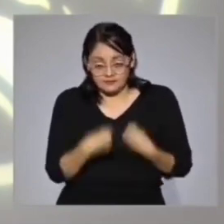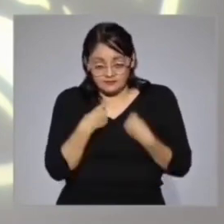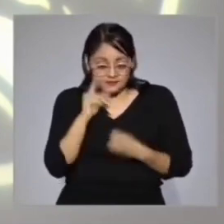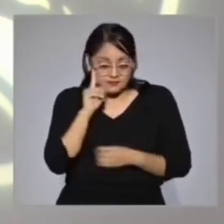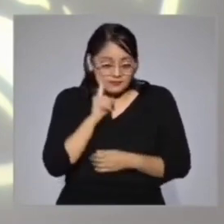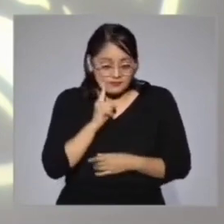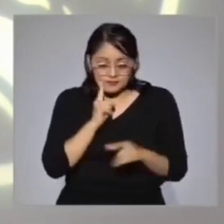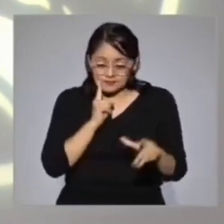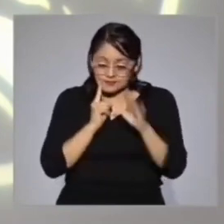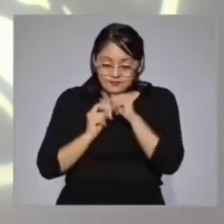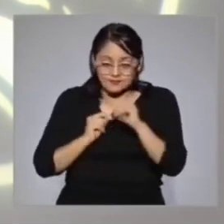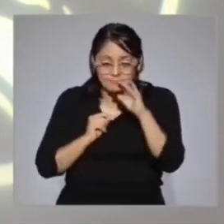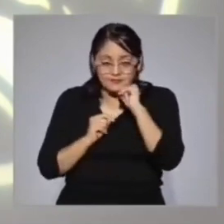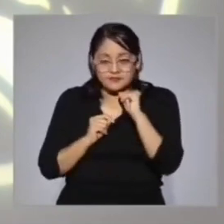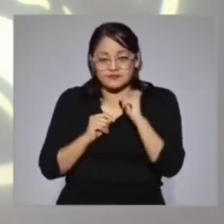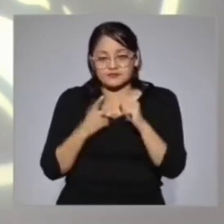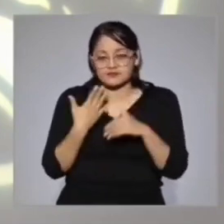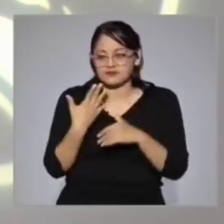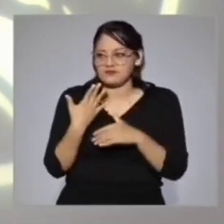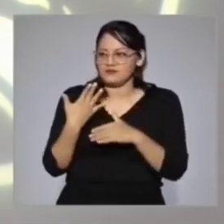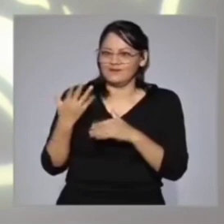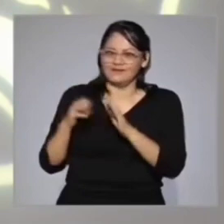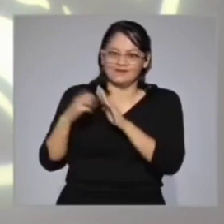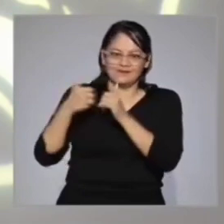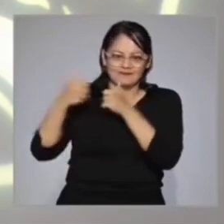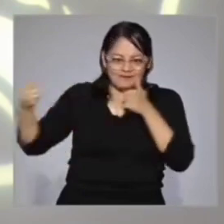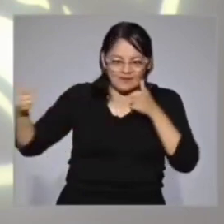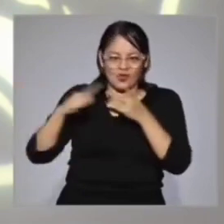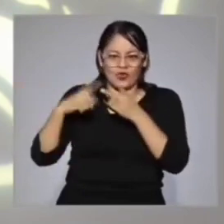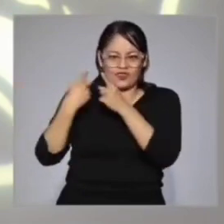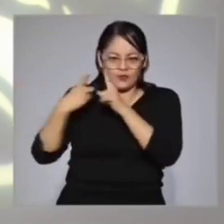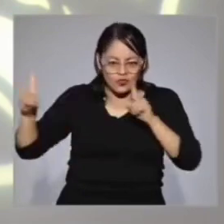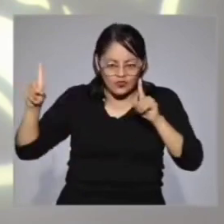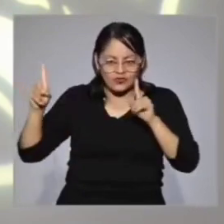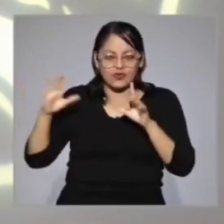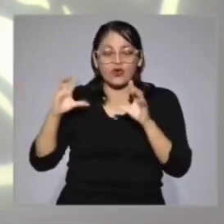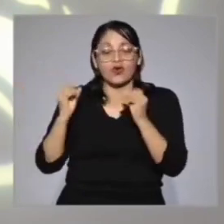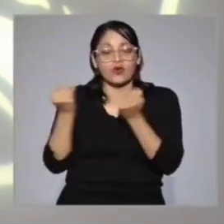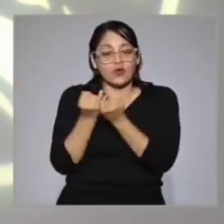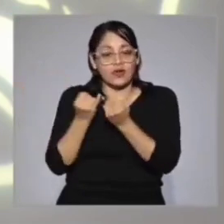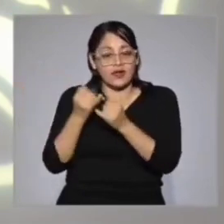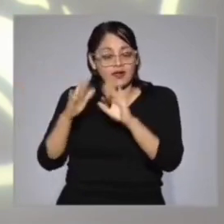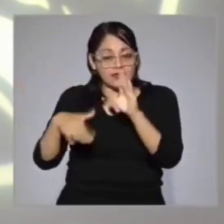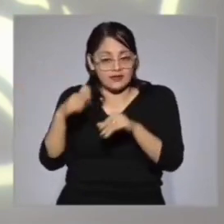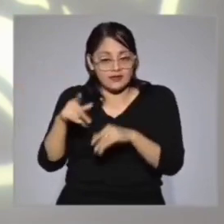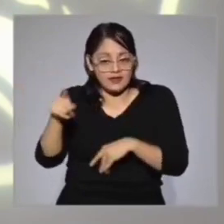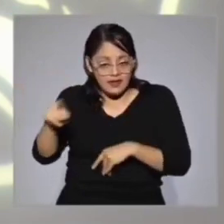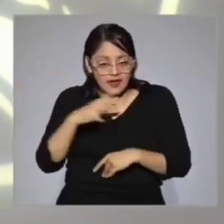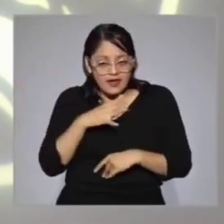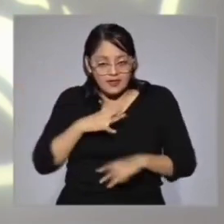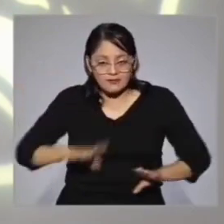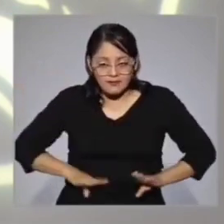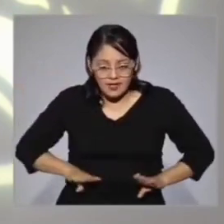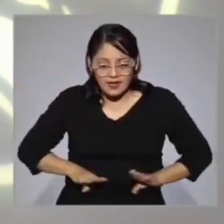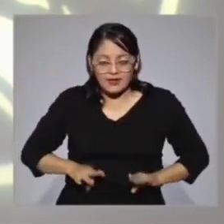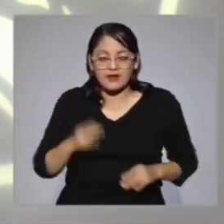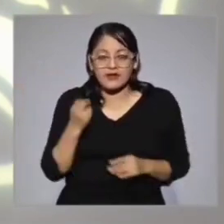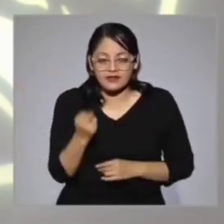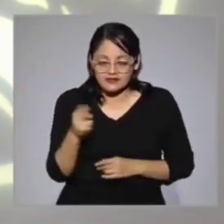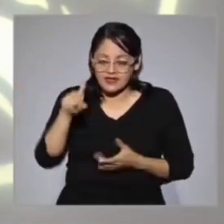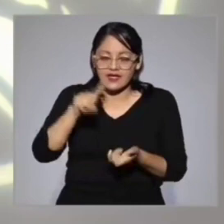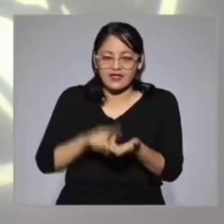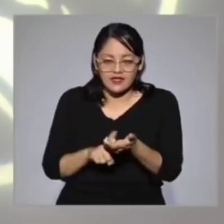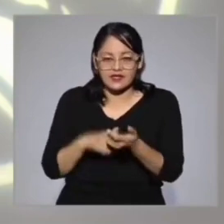las mujeres cuando hay un proceso de separación, un proceso de divorcio, o a veces incluso cuando aún coexiste la pareja, es estar